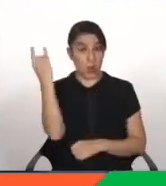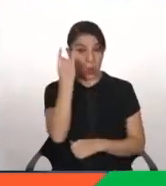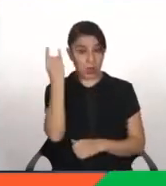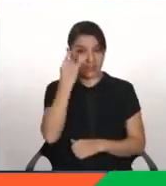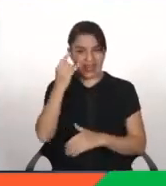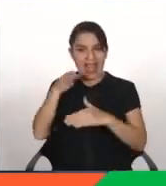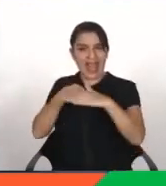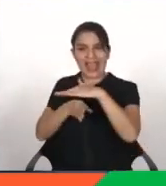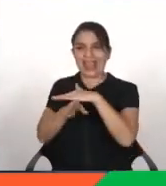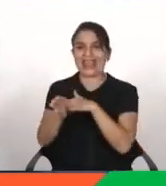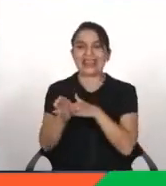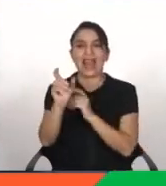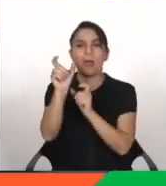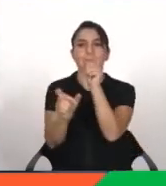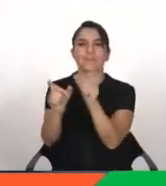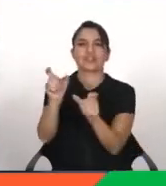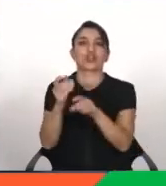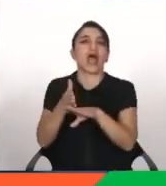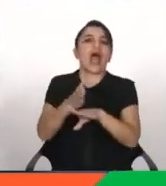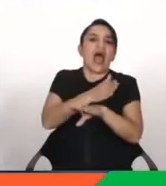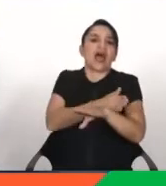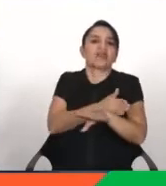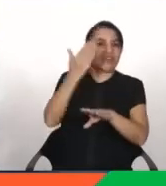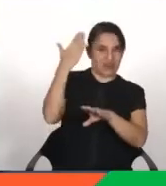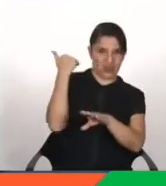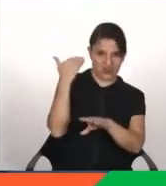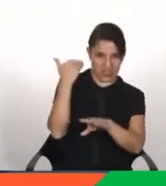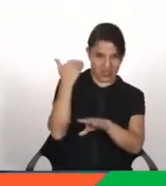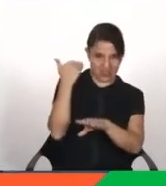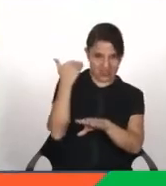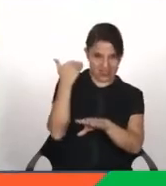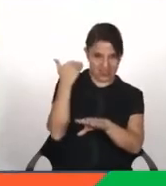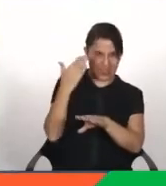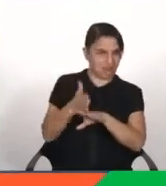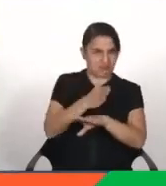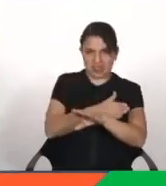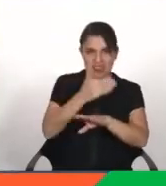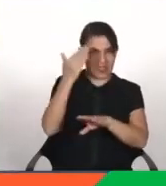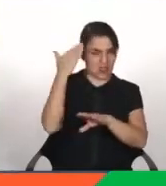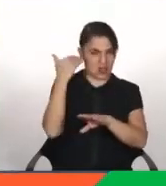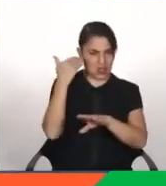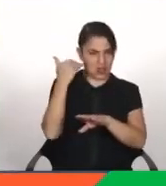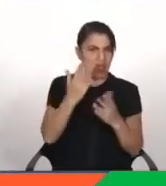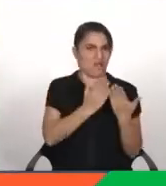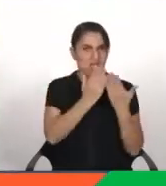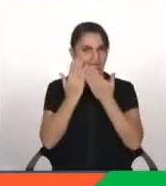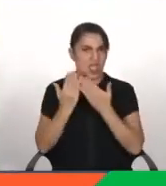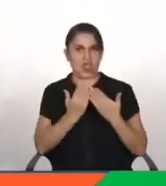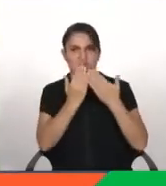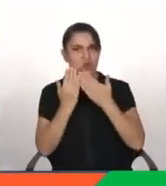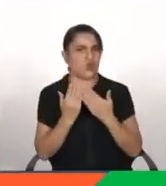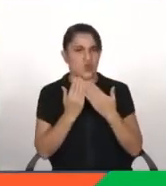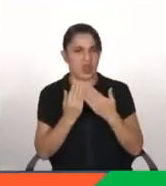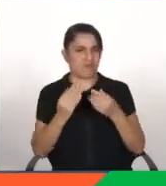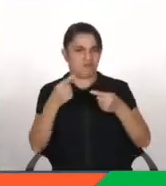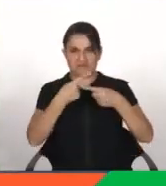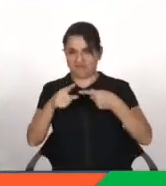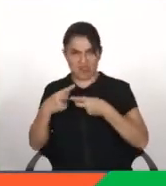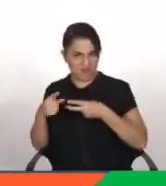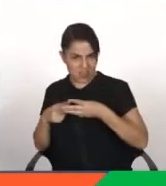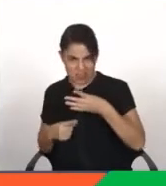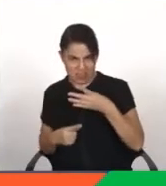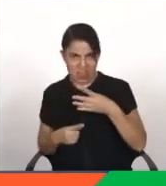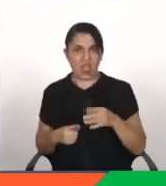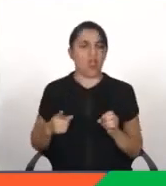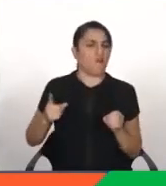no tiene conocimientos sobre esa carrera previos. Obviamente es mucho mejor si tú en el bachillerato has estudiado pues asignaturas básicas como biología, por ejemplo.